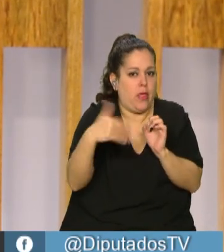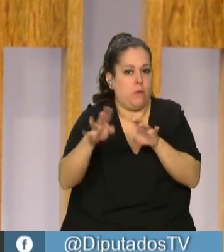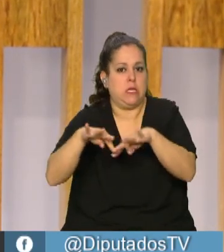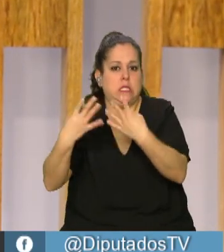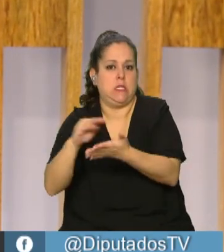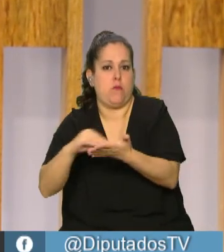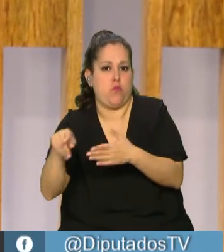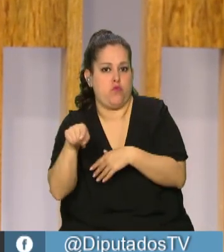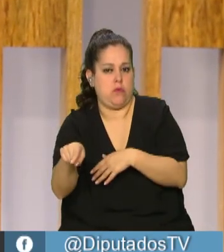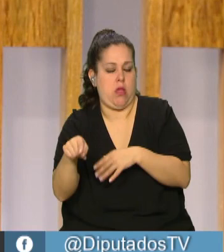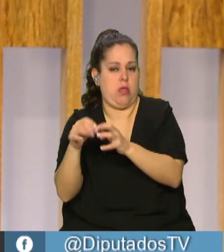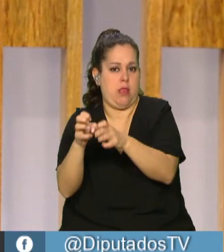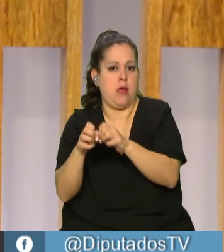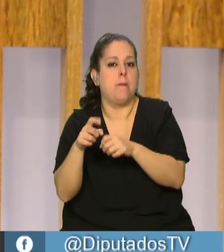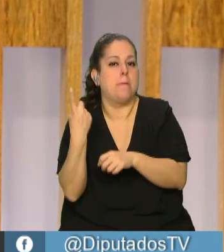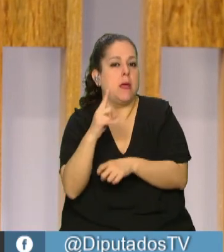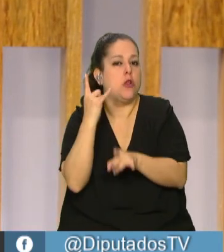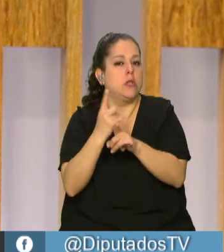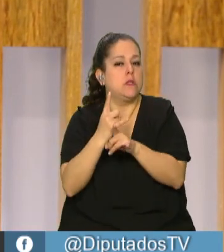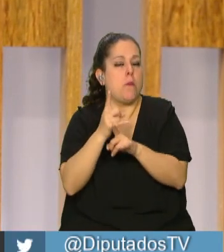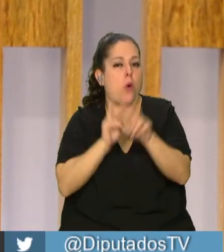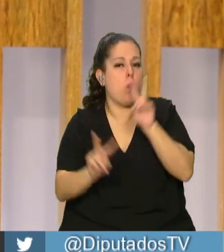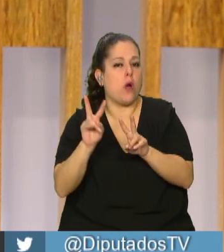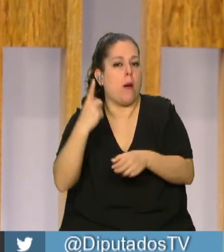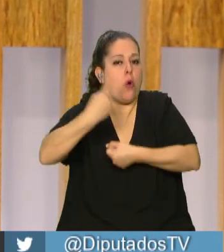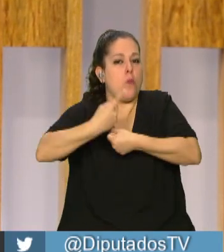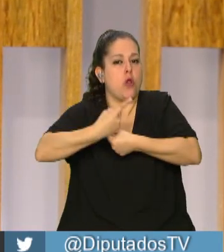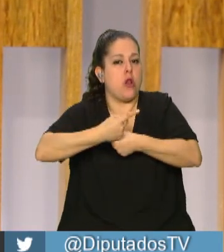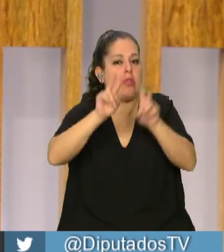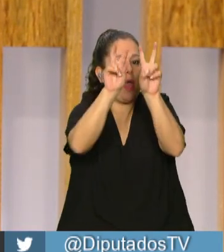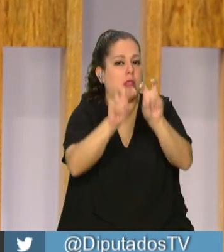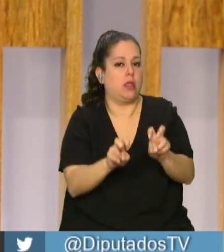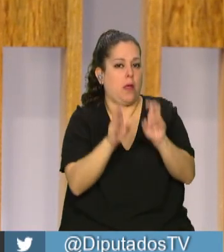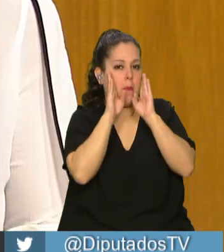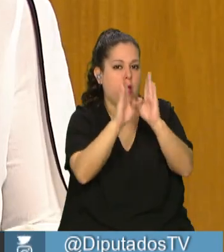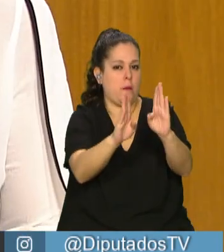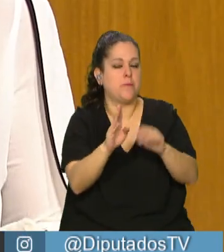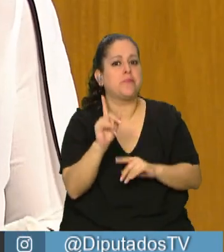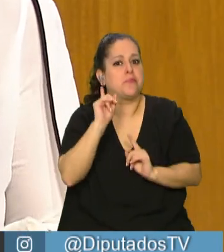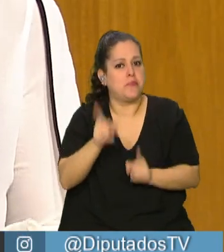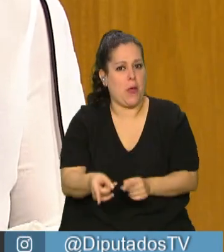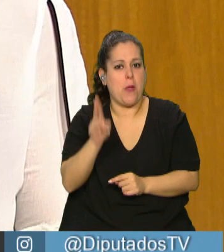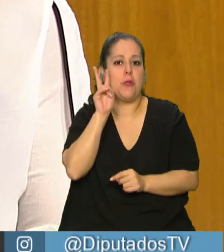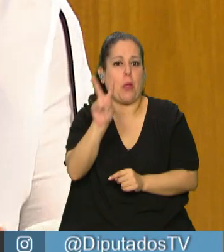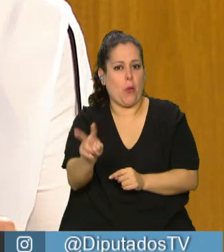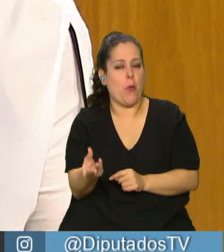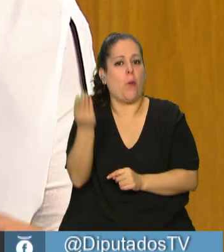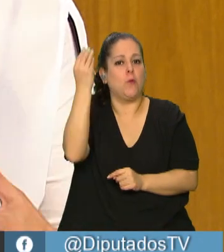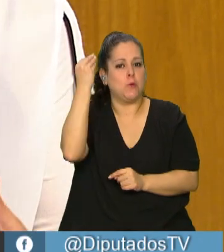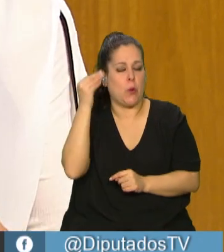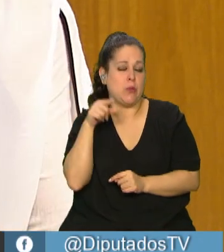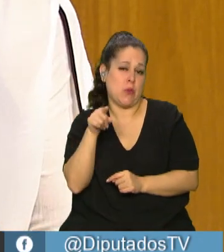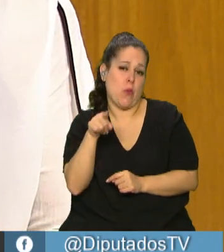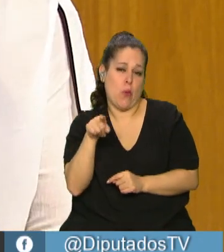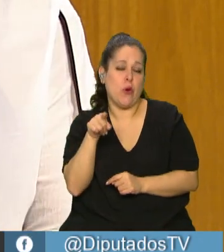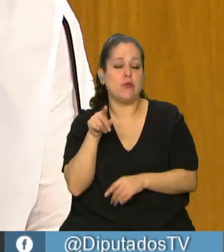prioridad a las necesidades del tratamiento de los temas. También te vemos muchas veces a vos